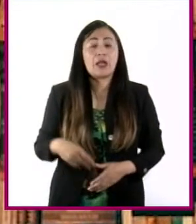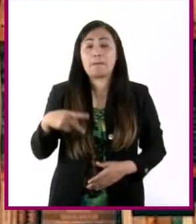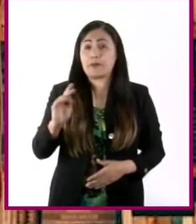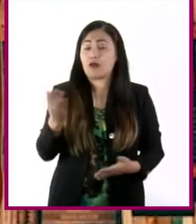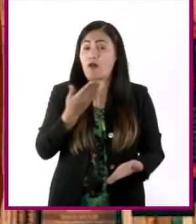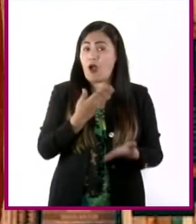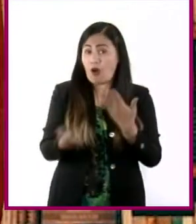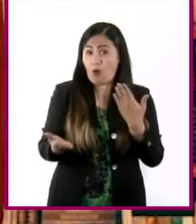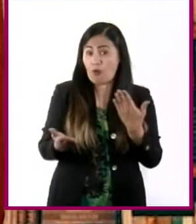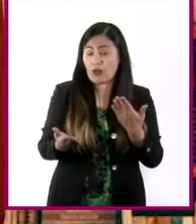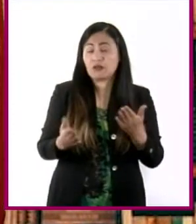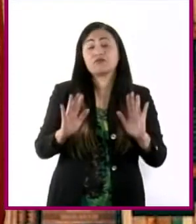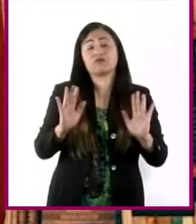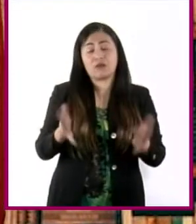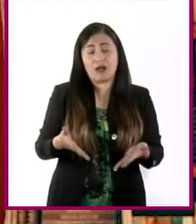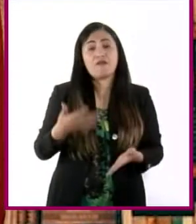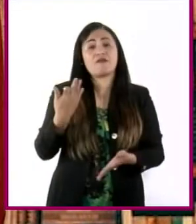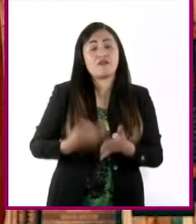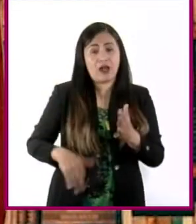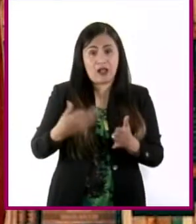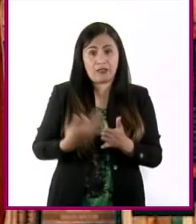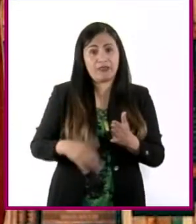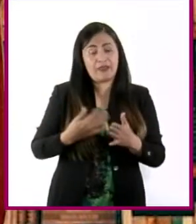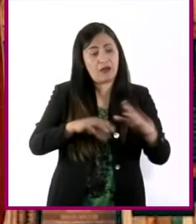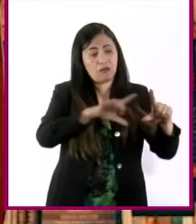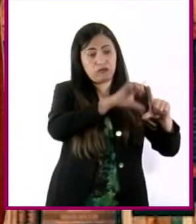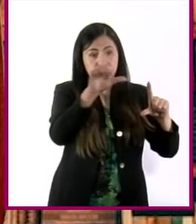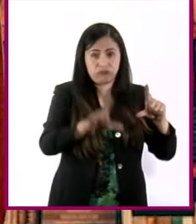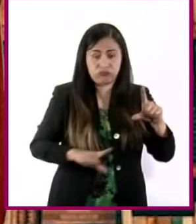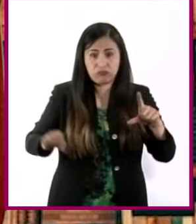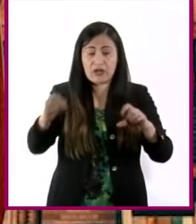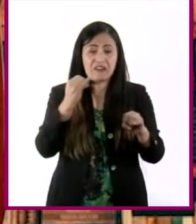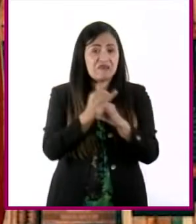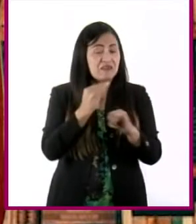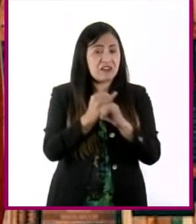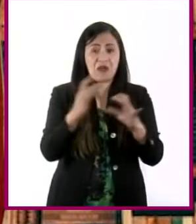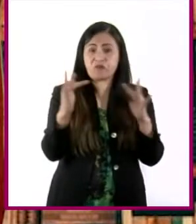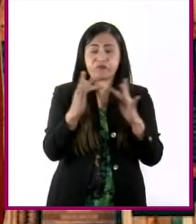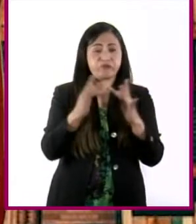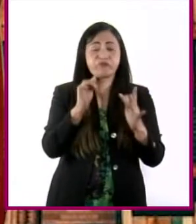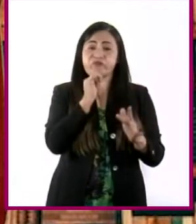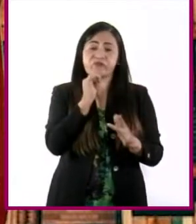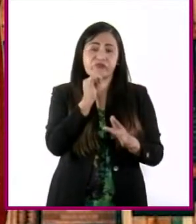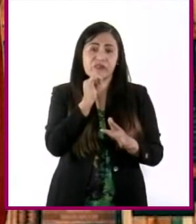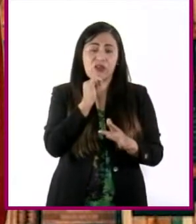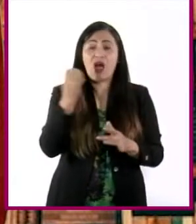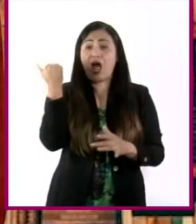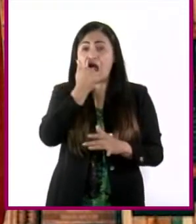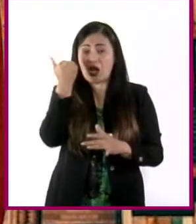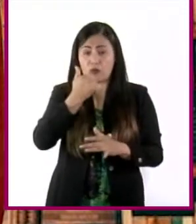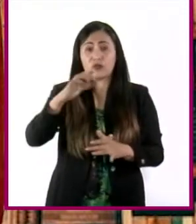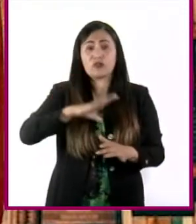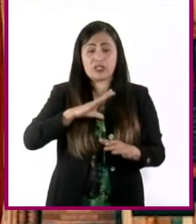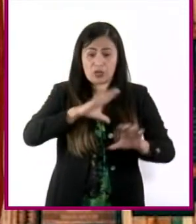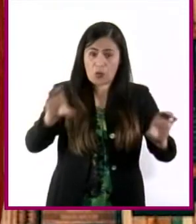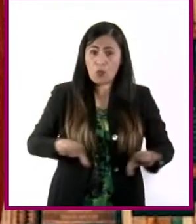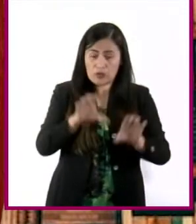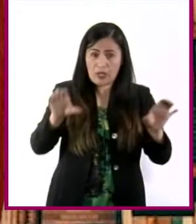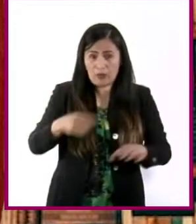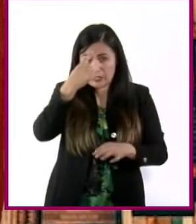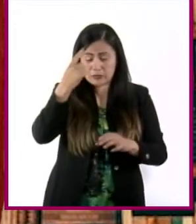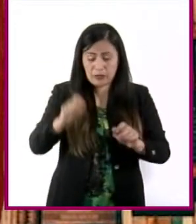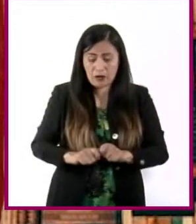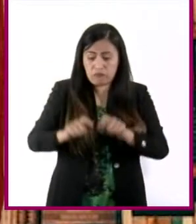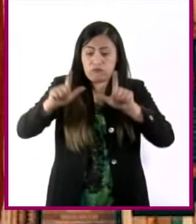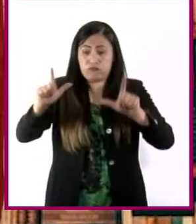como decíamos antes, aún hay muchas partes del país que no cuentan con internet y muchos alumnos no tienen una computadora para realizar presentaciones